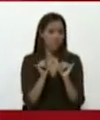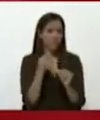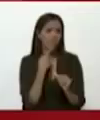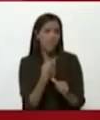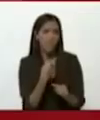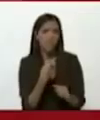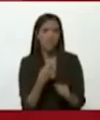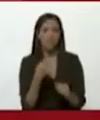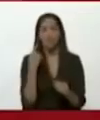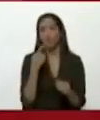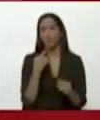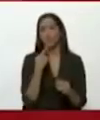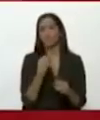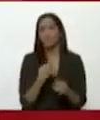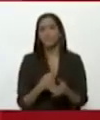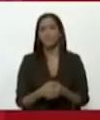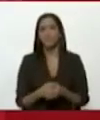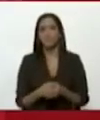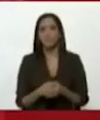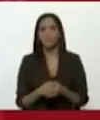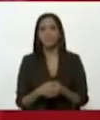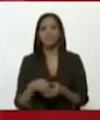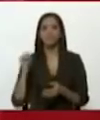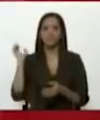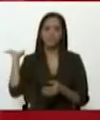es uno de los que viene